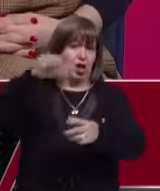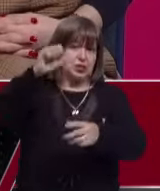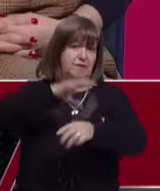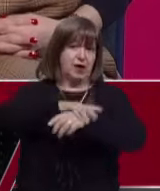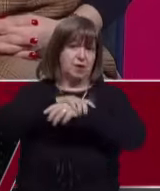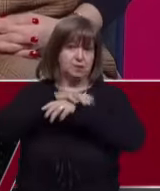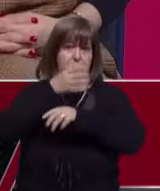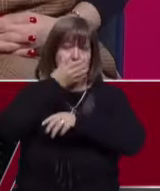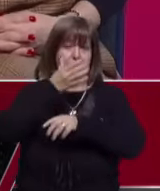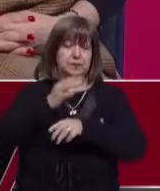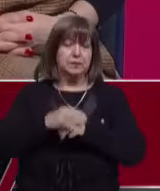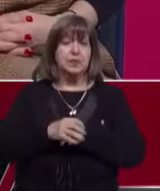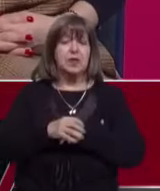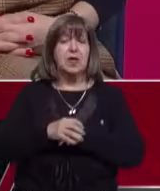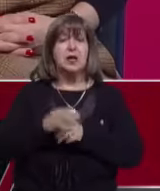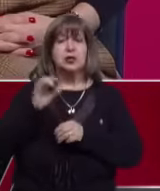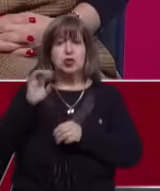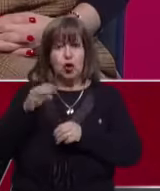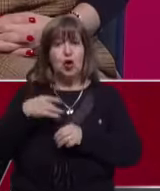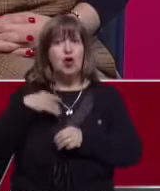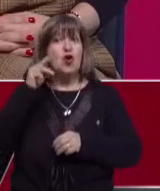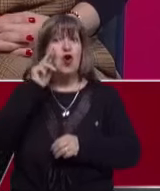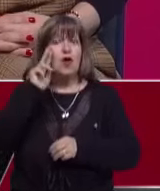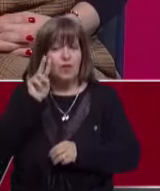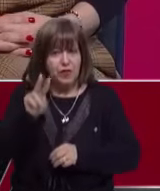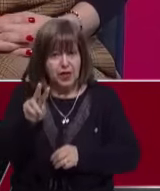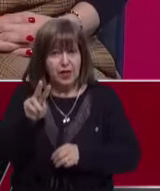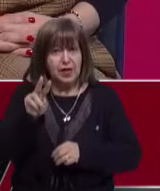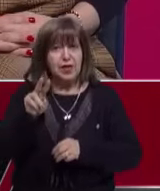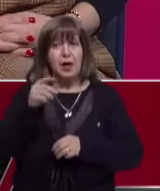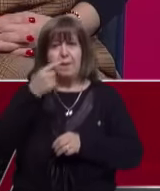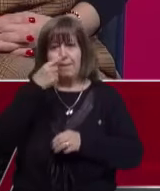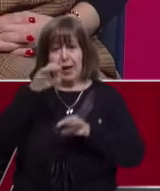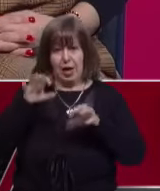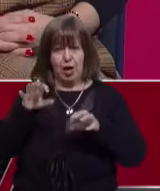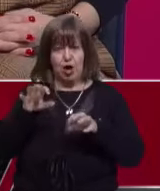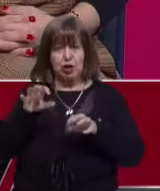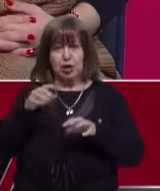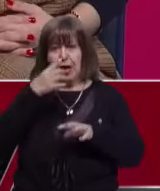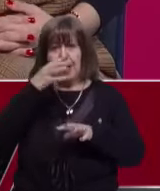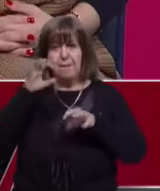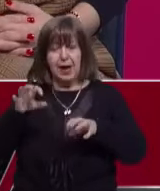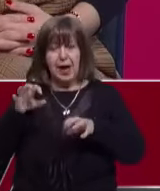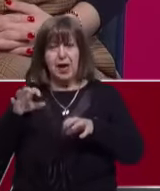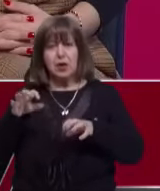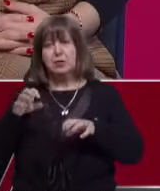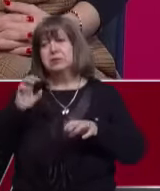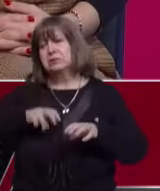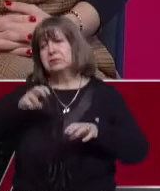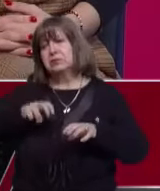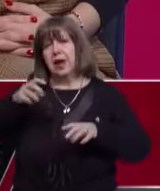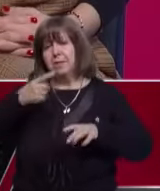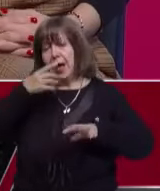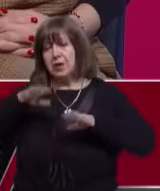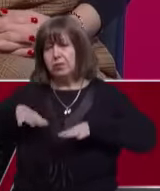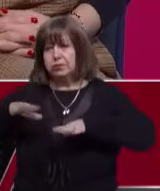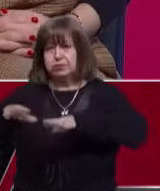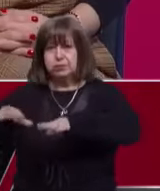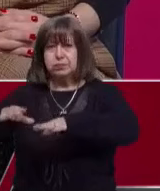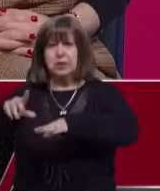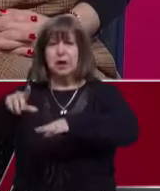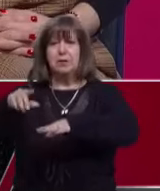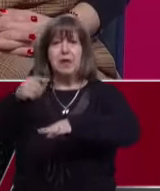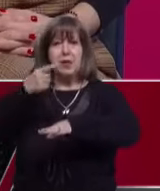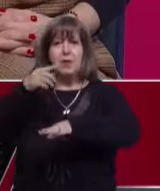justicia y que tuve la suerte de de verlo porque estaba ahí fueron los perros claro los perros fueron a naranjal en el naranjal pierden el rastro de